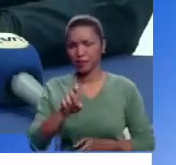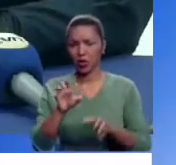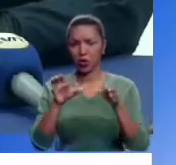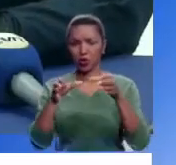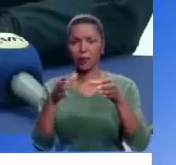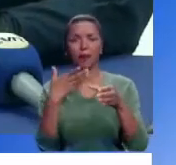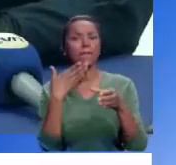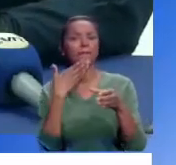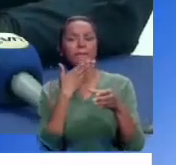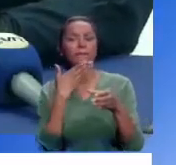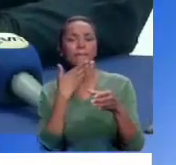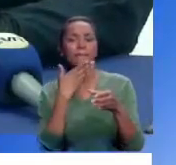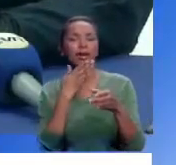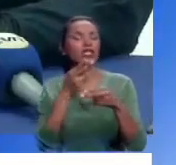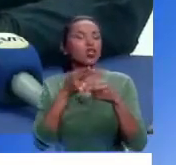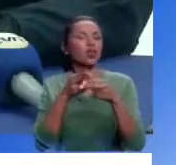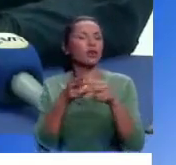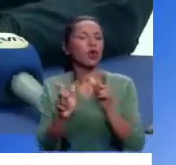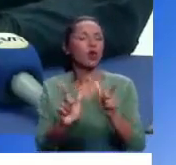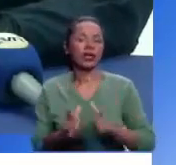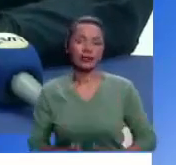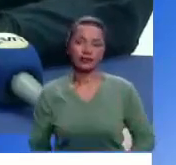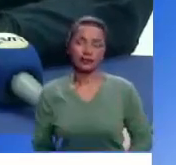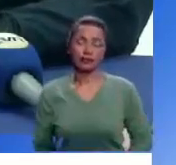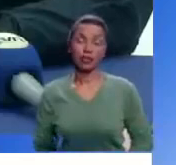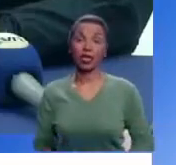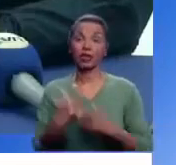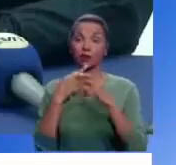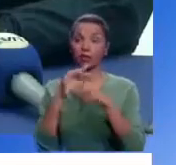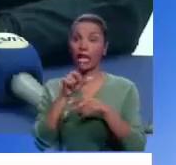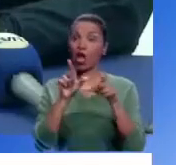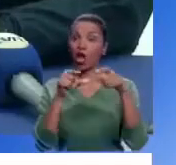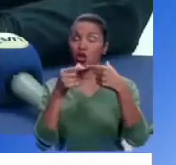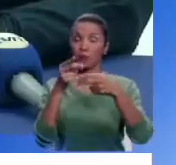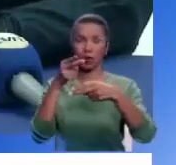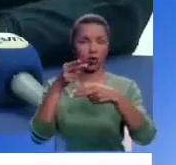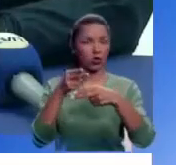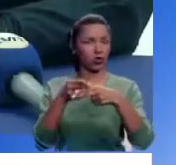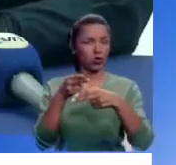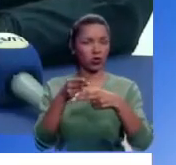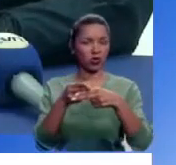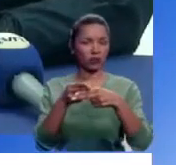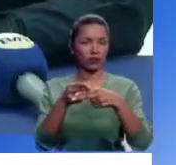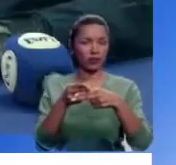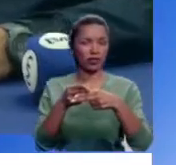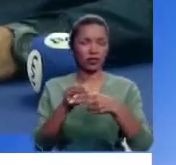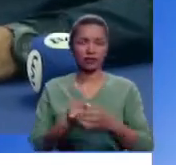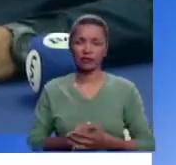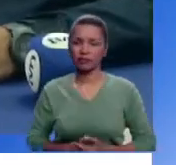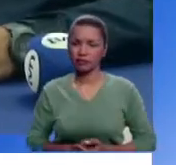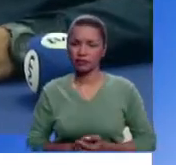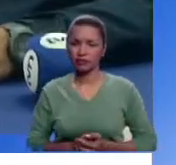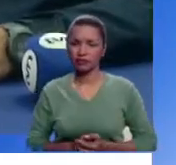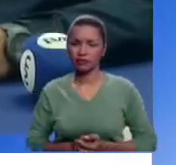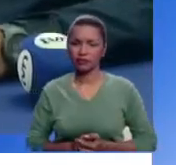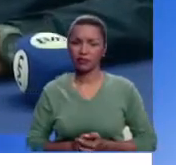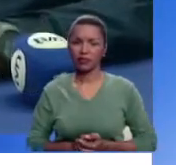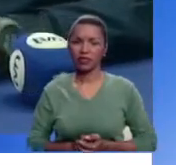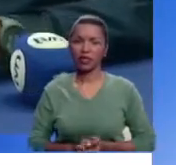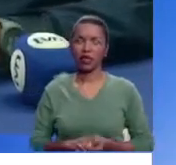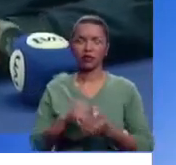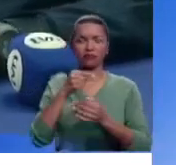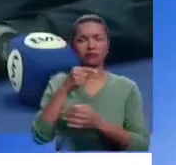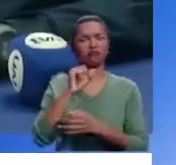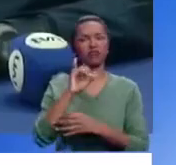estos jóvenes que están integrados, tengan un nombre? Sí, el grupo que opera ahí es el grupo denominado los G4, donde la